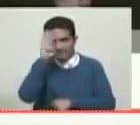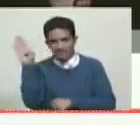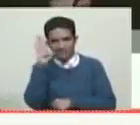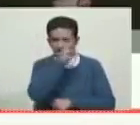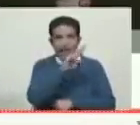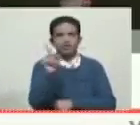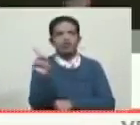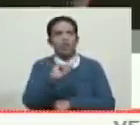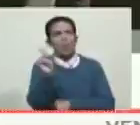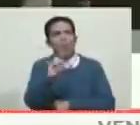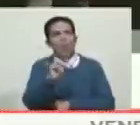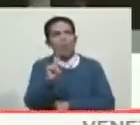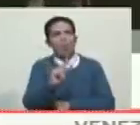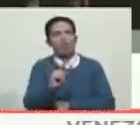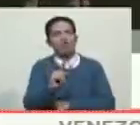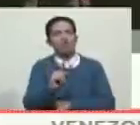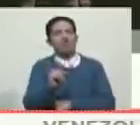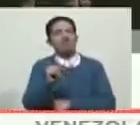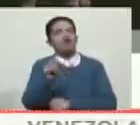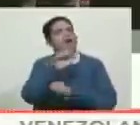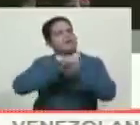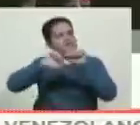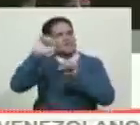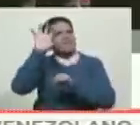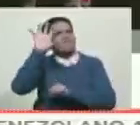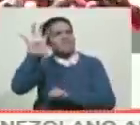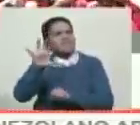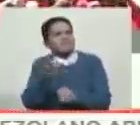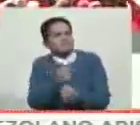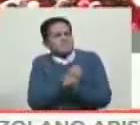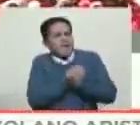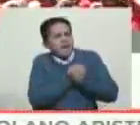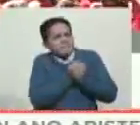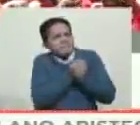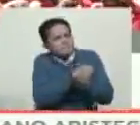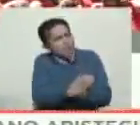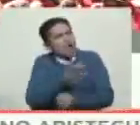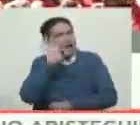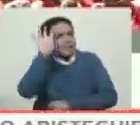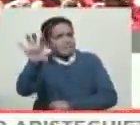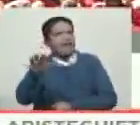se defiende con ardor revolucionario, con amor por esa patria.